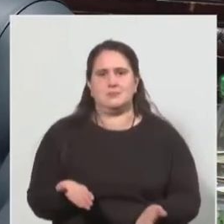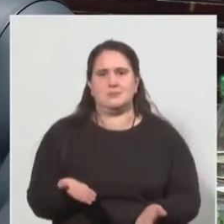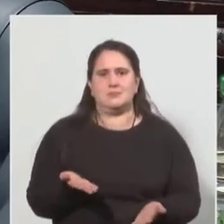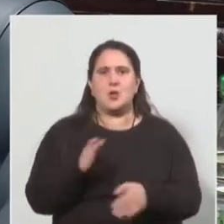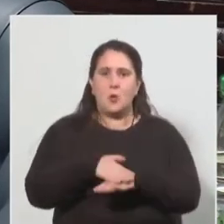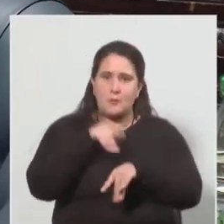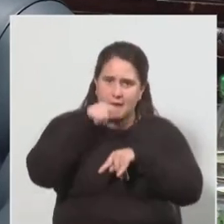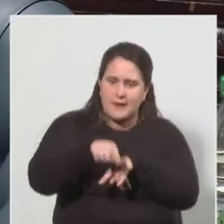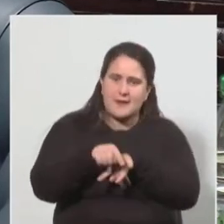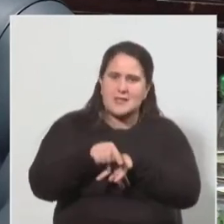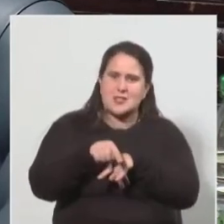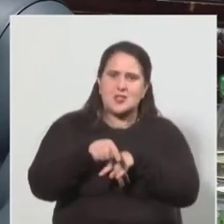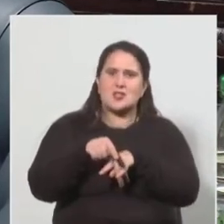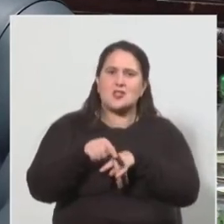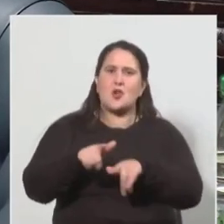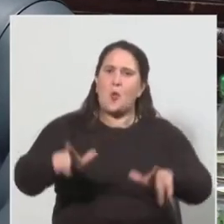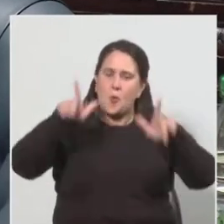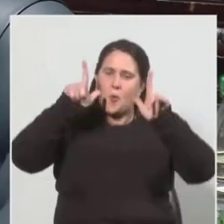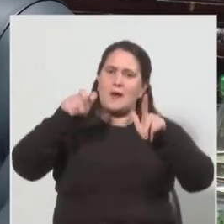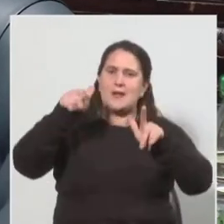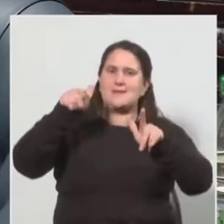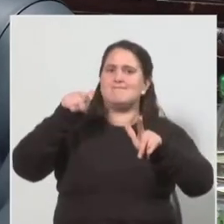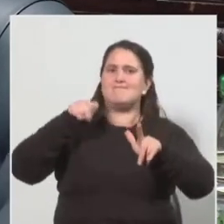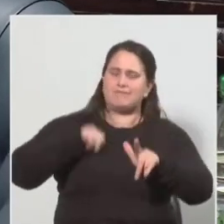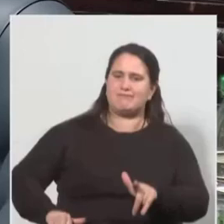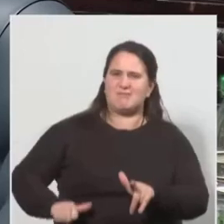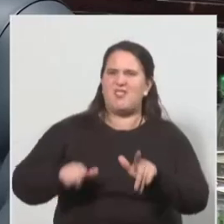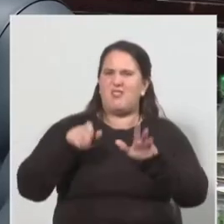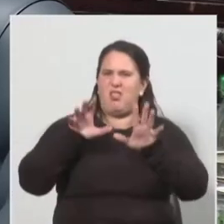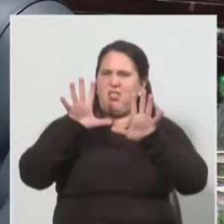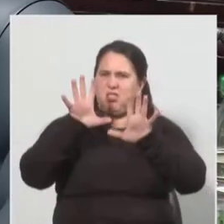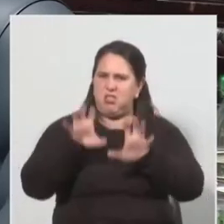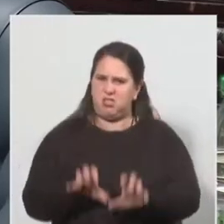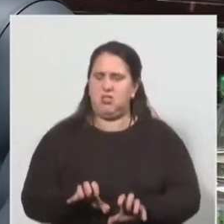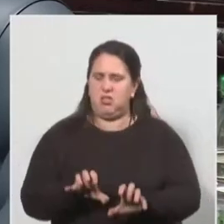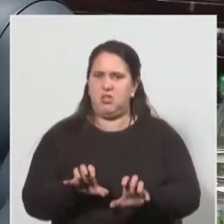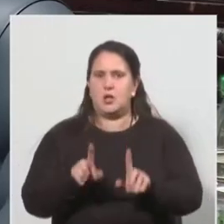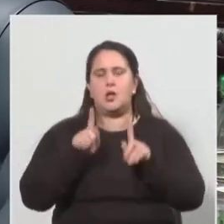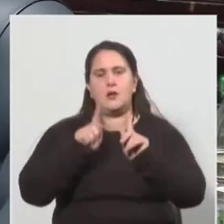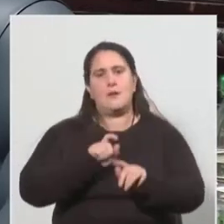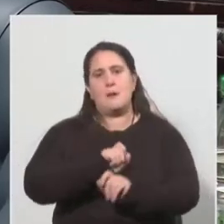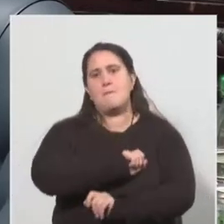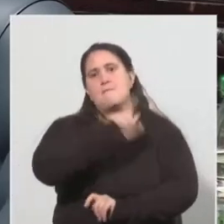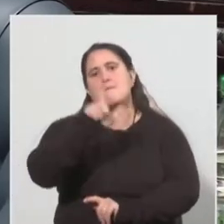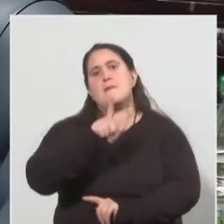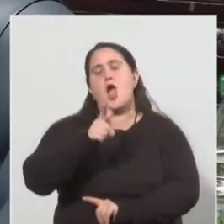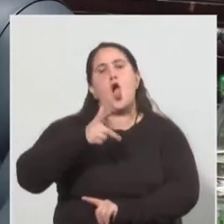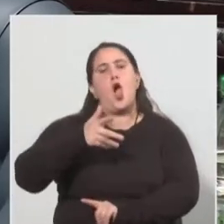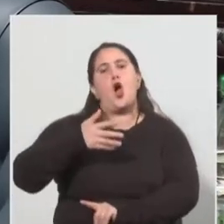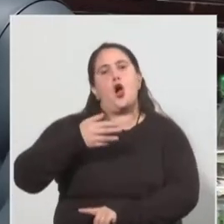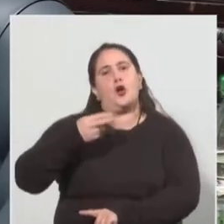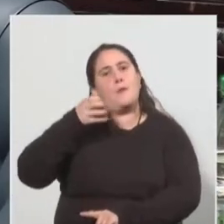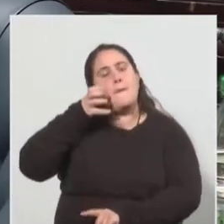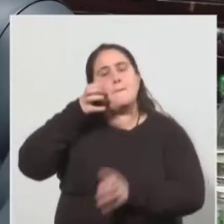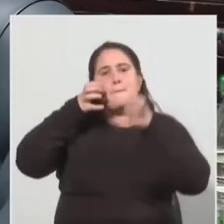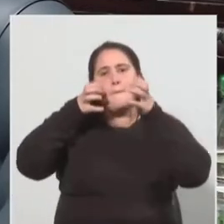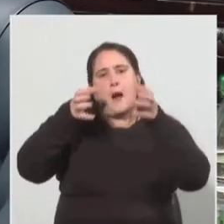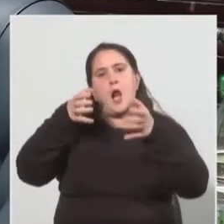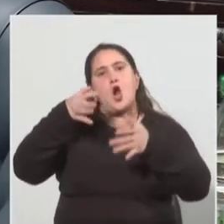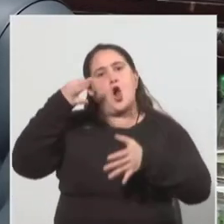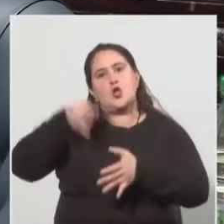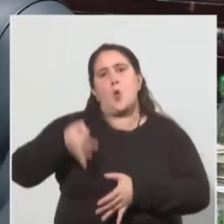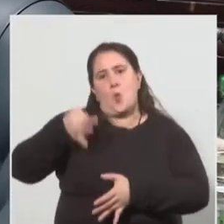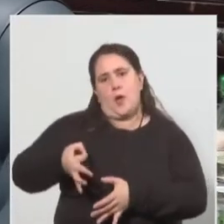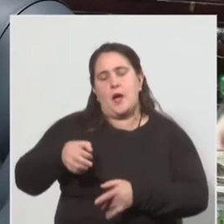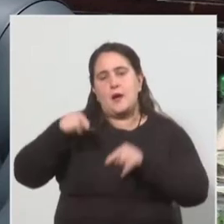causando daño para la reputación del país y aumentando los peligros para la seguridad pública. Ese